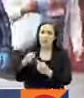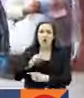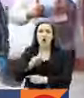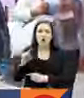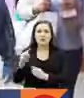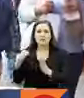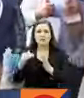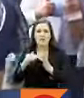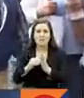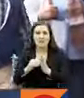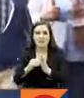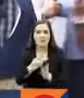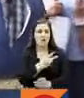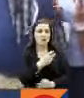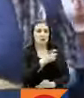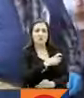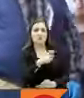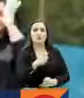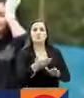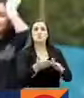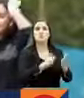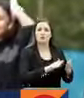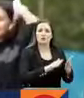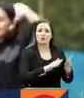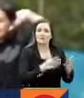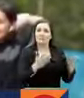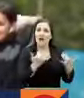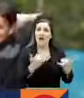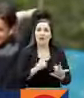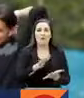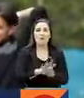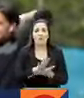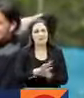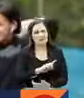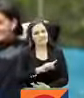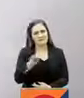casos y casi 200 muertos. No es hora de bajar la guardia.